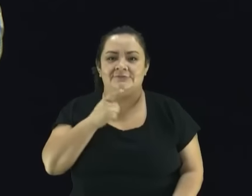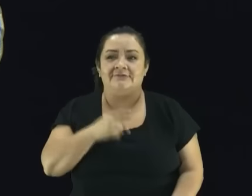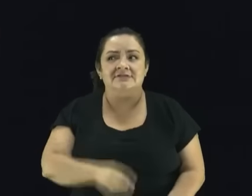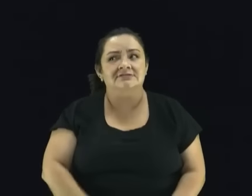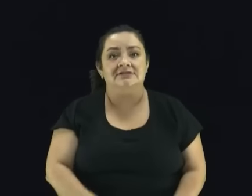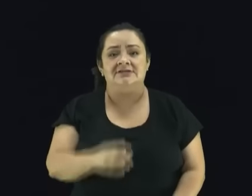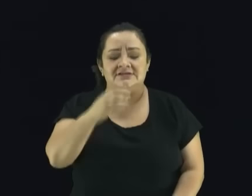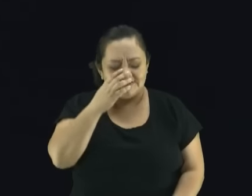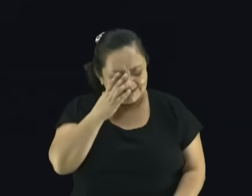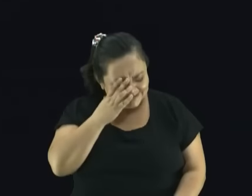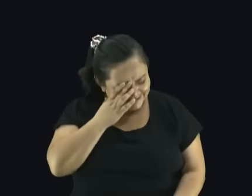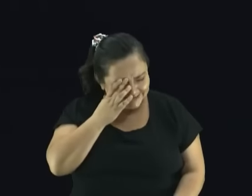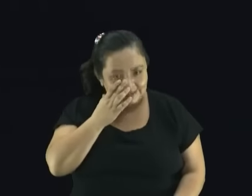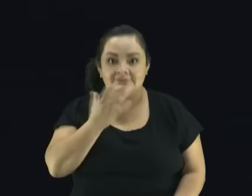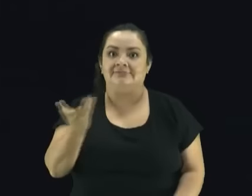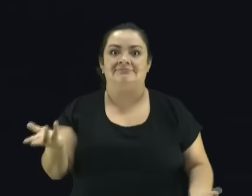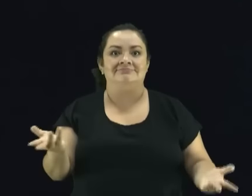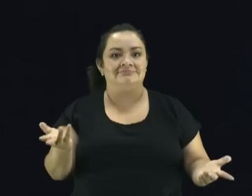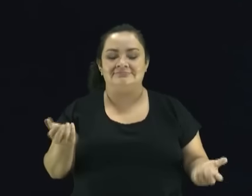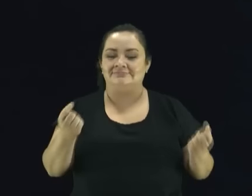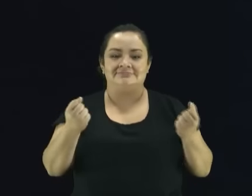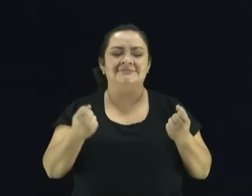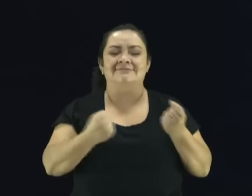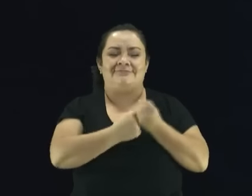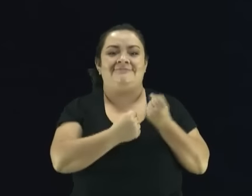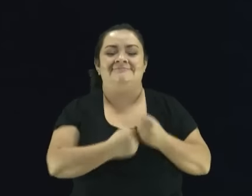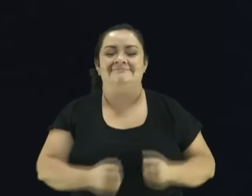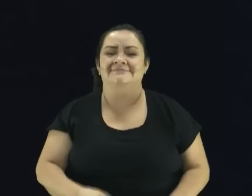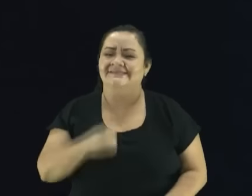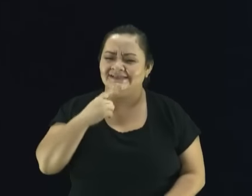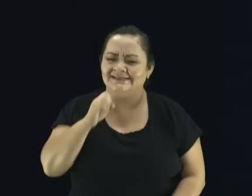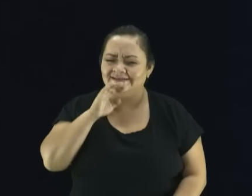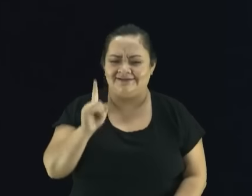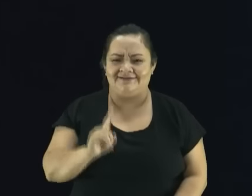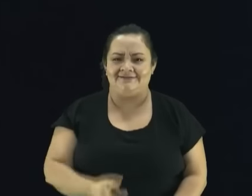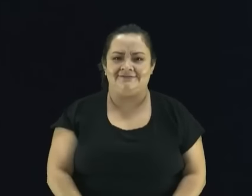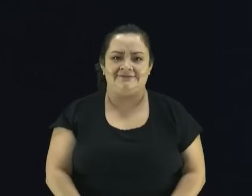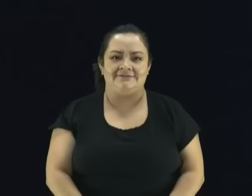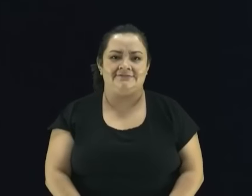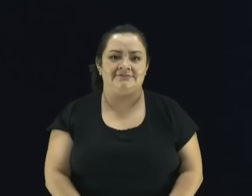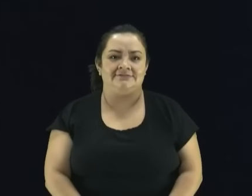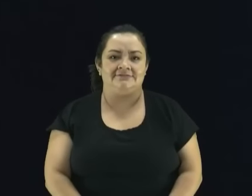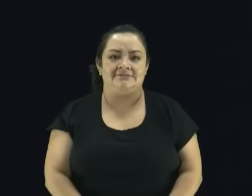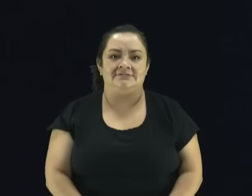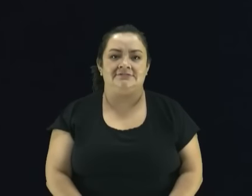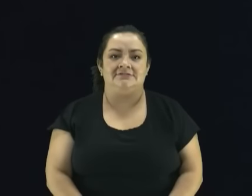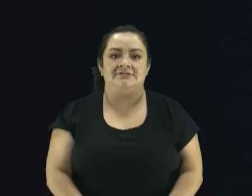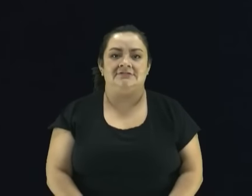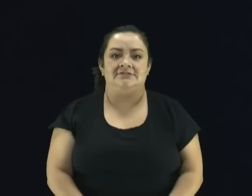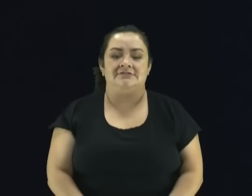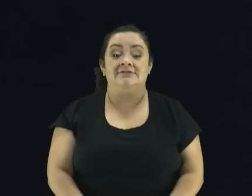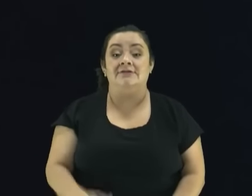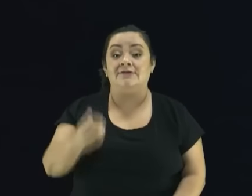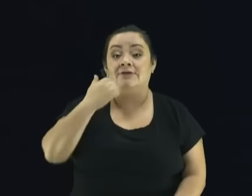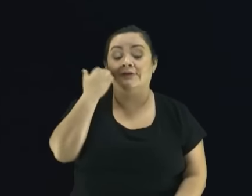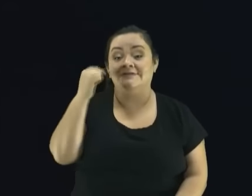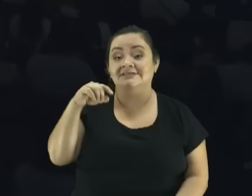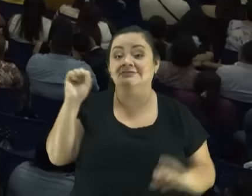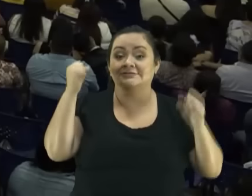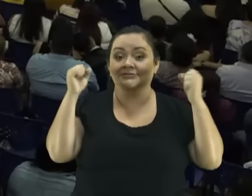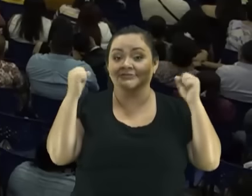la cabeza como que nadie lo va a respaldar Quién dice eso Quién dice eso hay jóvenes solteros